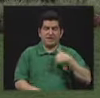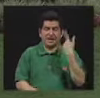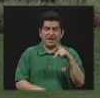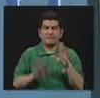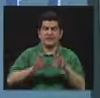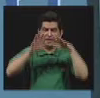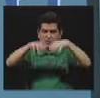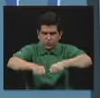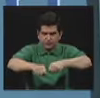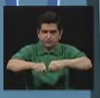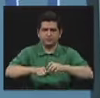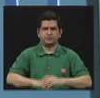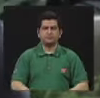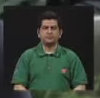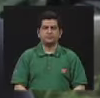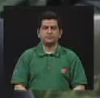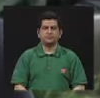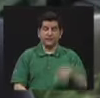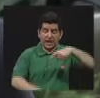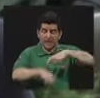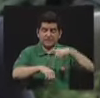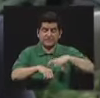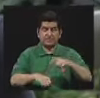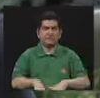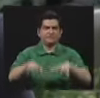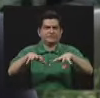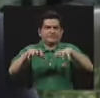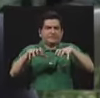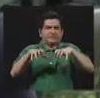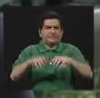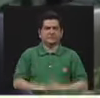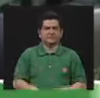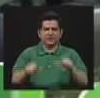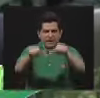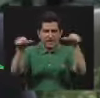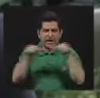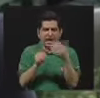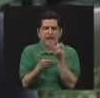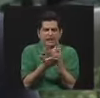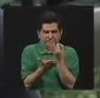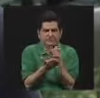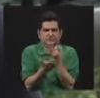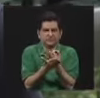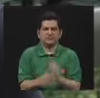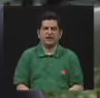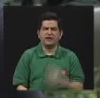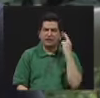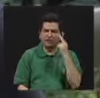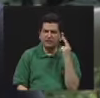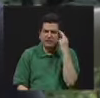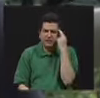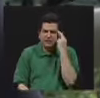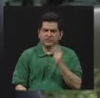que exista peligro de embargo. En este momento hay una gran tensión con el sector financiero,